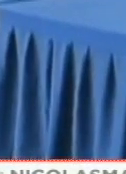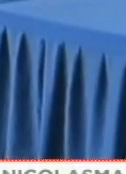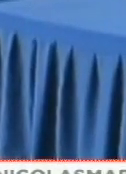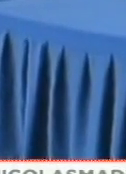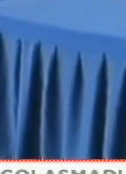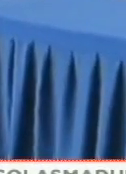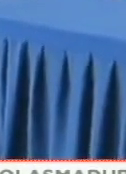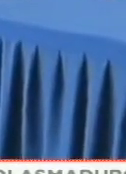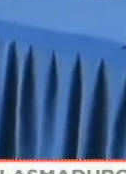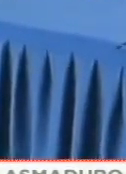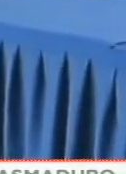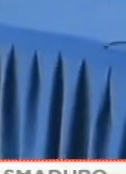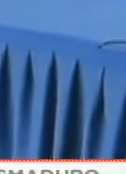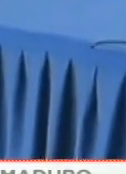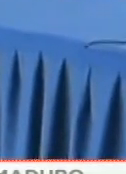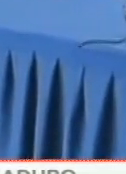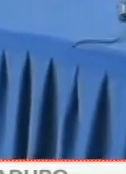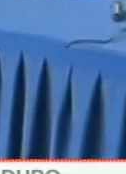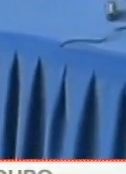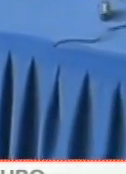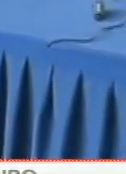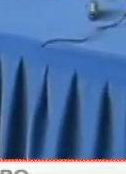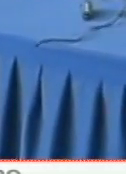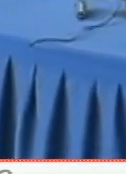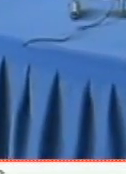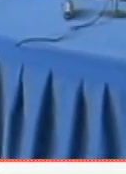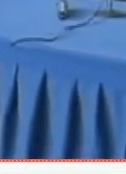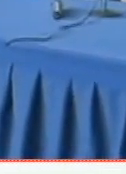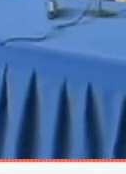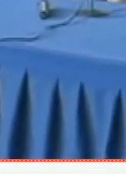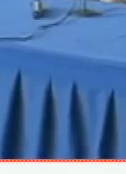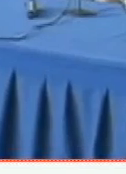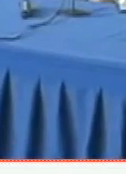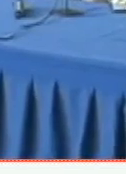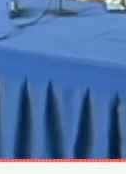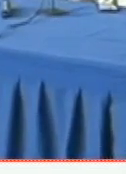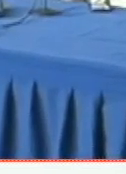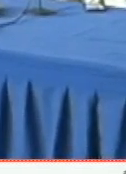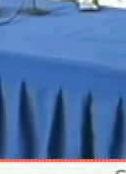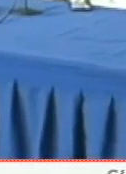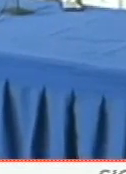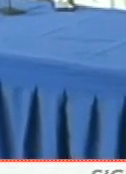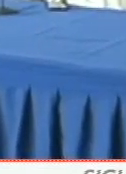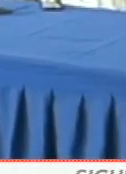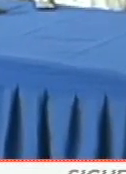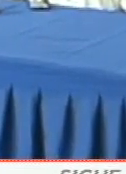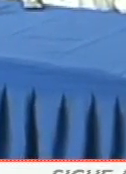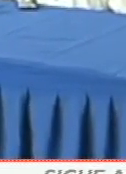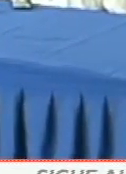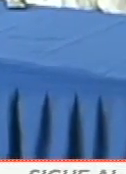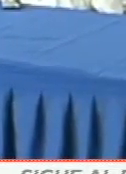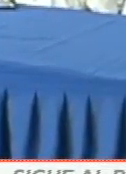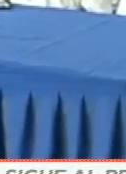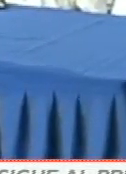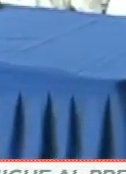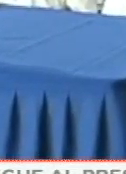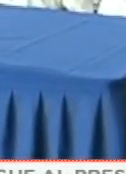Fundación Venezolana para la Investigación, Desarrollo e Innovación para el Transporte, personal de trabajadores y